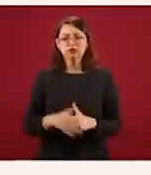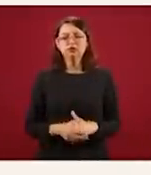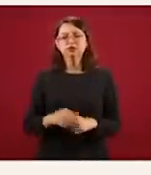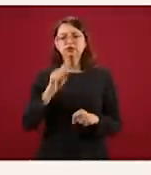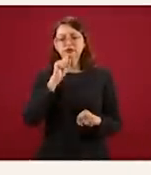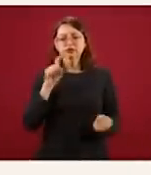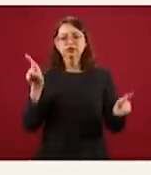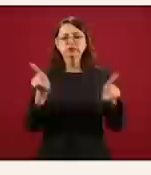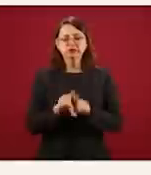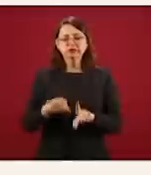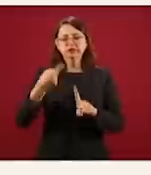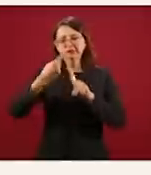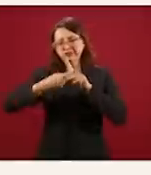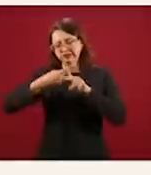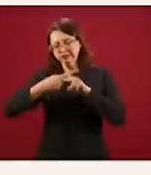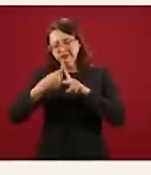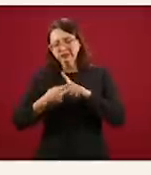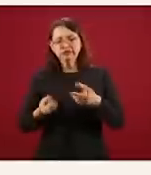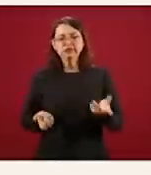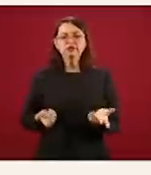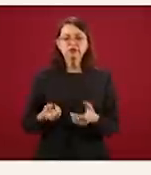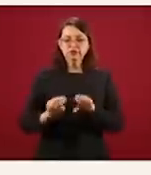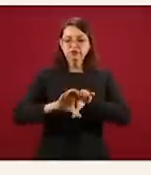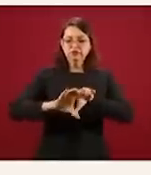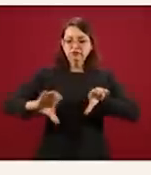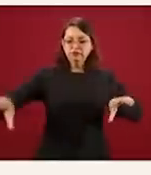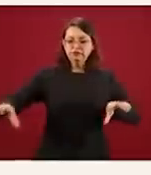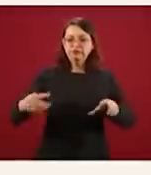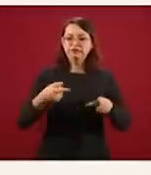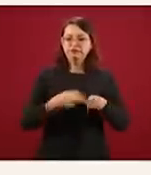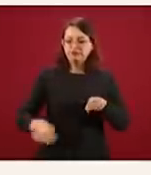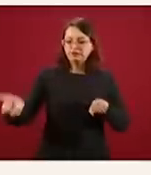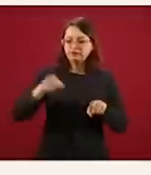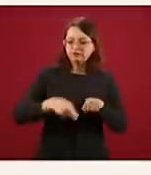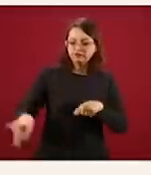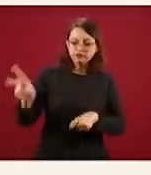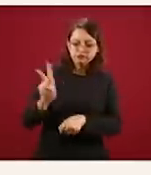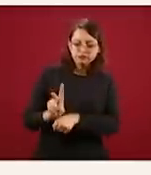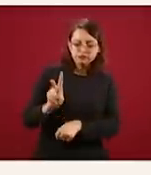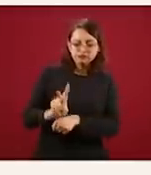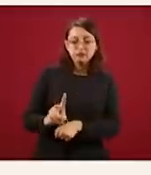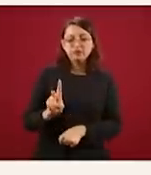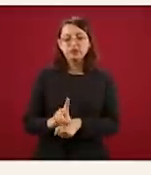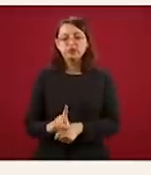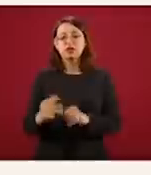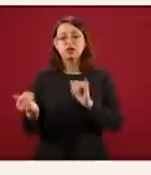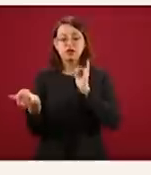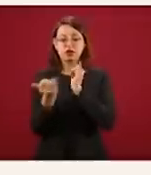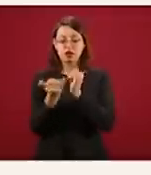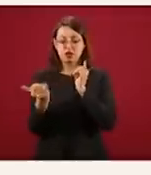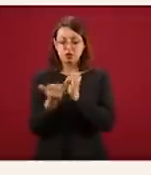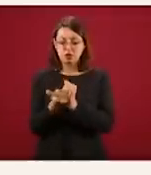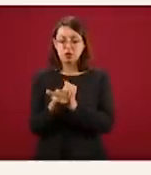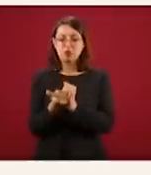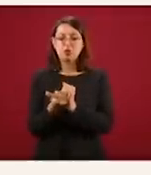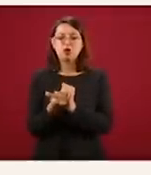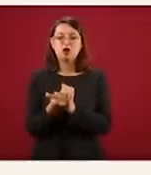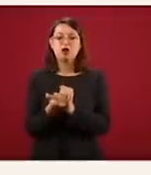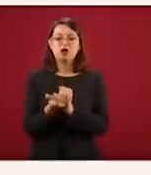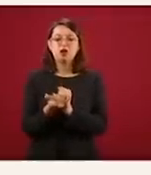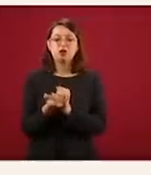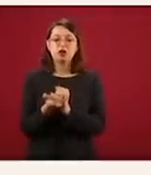medición, entradas y salidas en las plantas, poner en operación los poliductos para transporte de